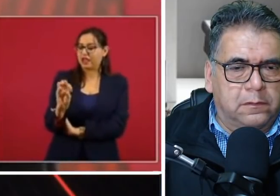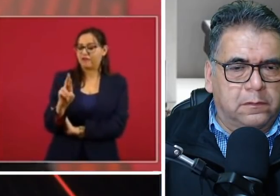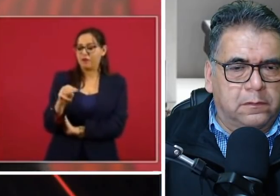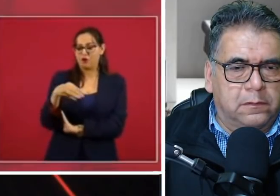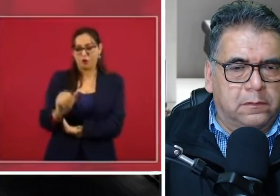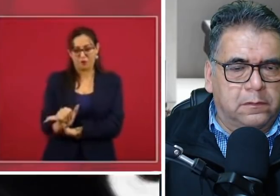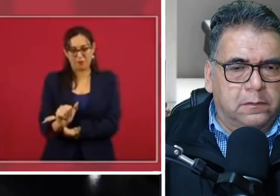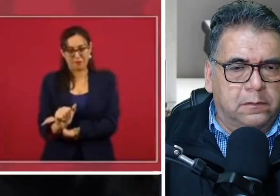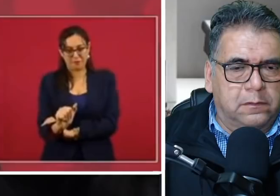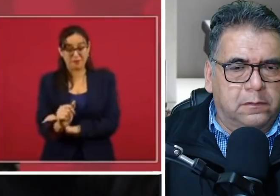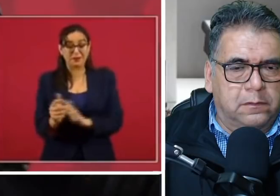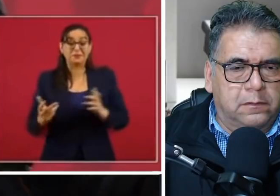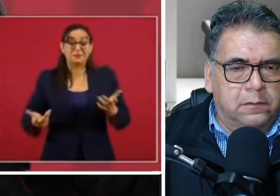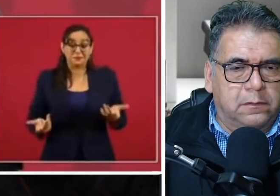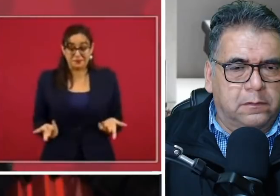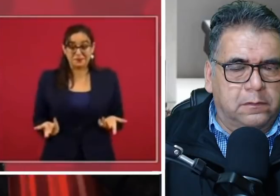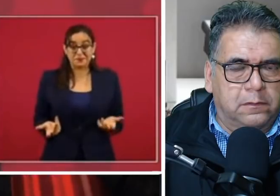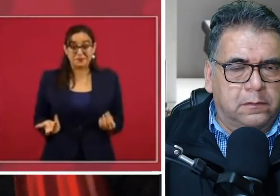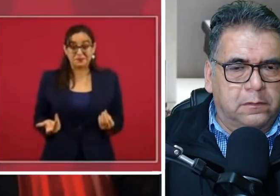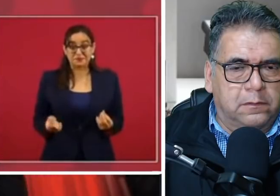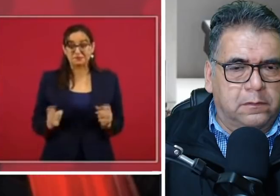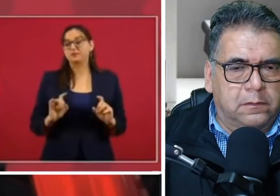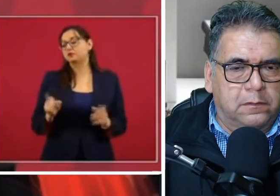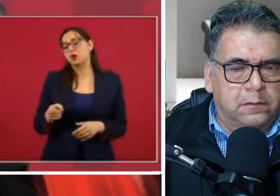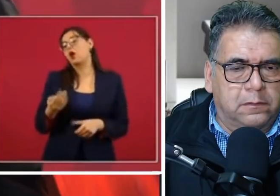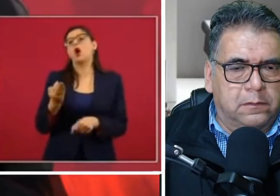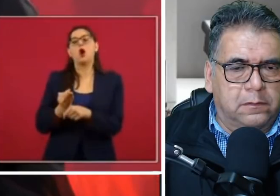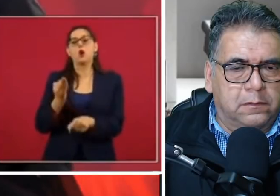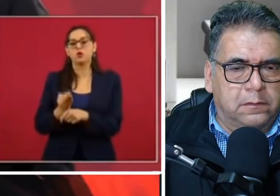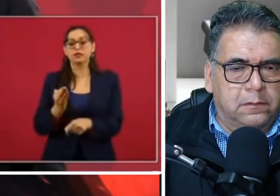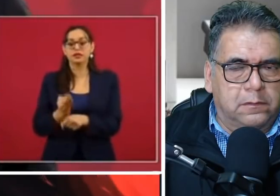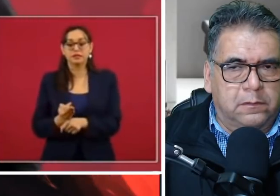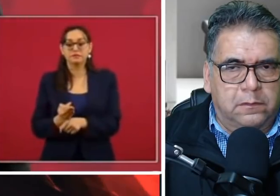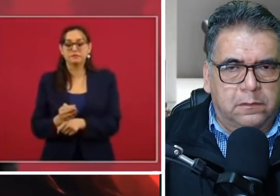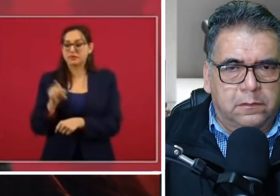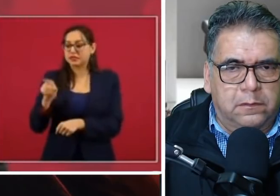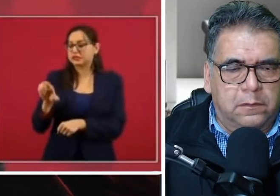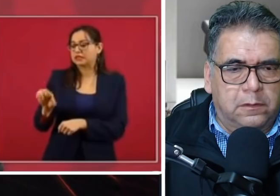Entonces, hay un problema como este apagón